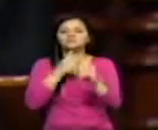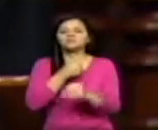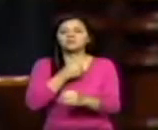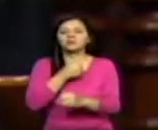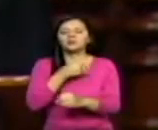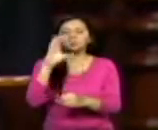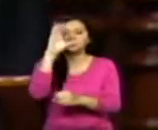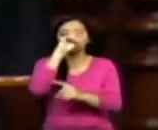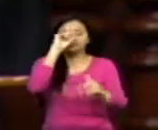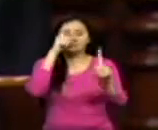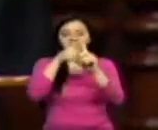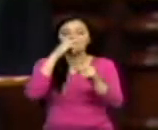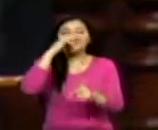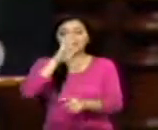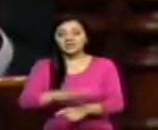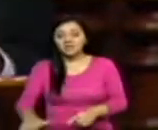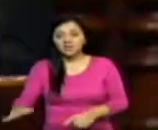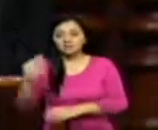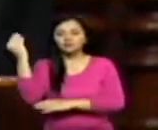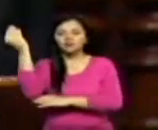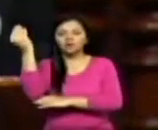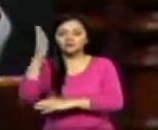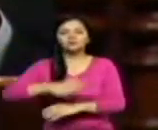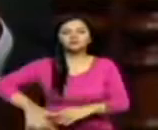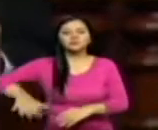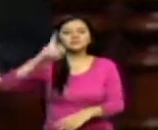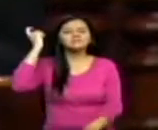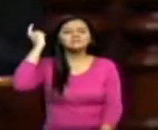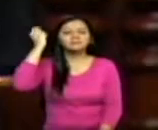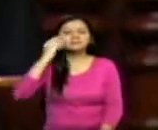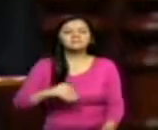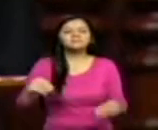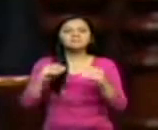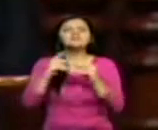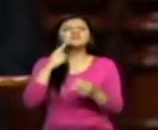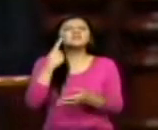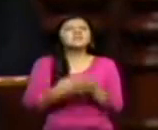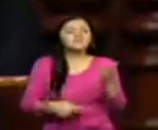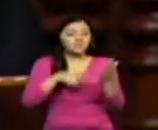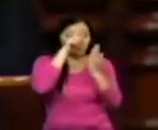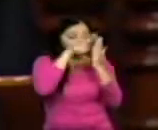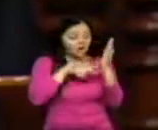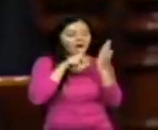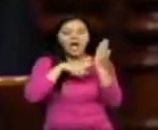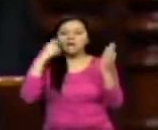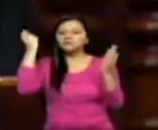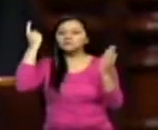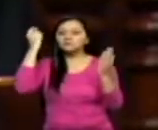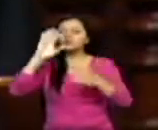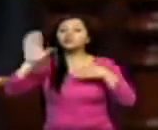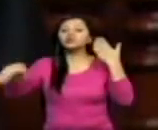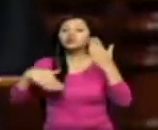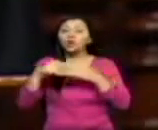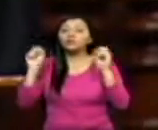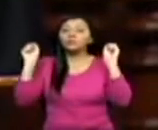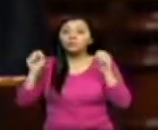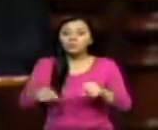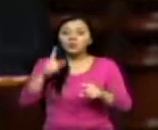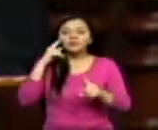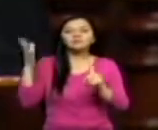que todos los niños y jóvenes entiendan lo que lean, que todos puedan